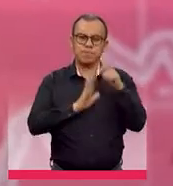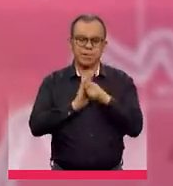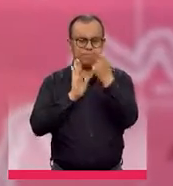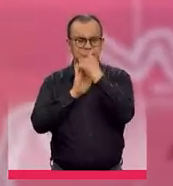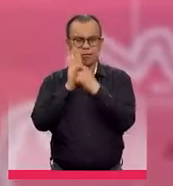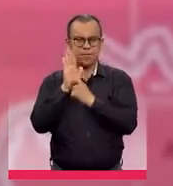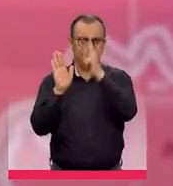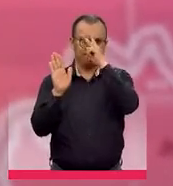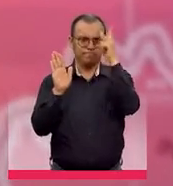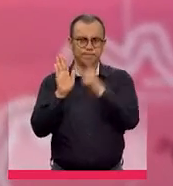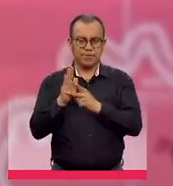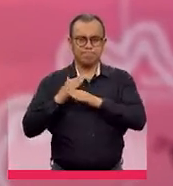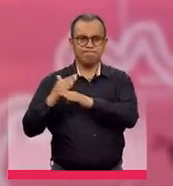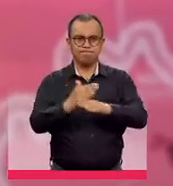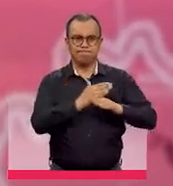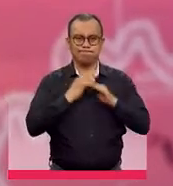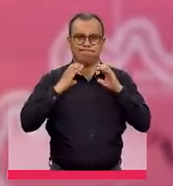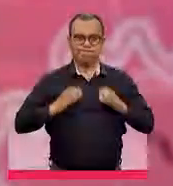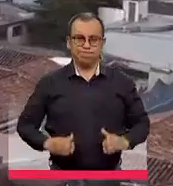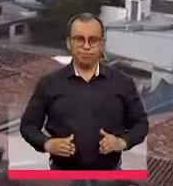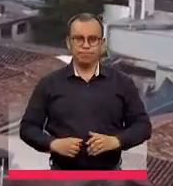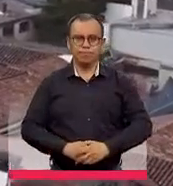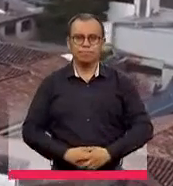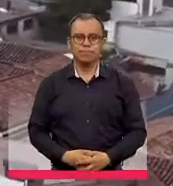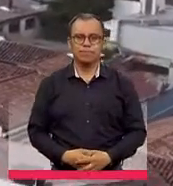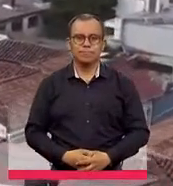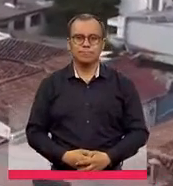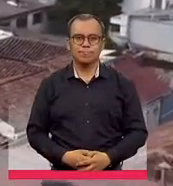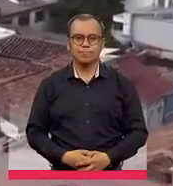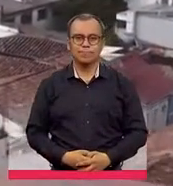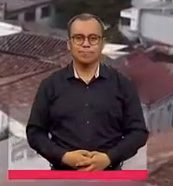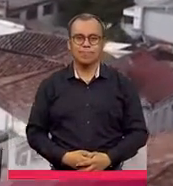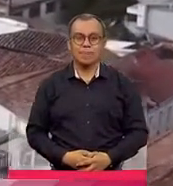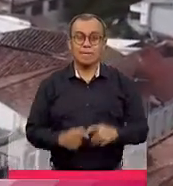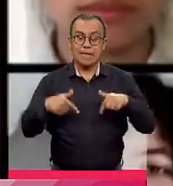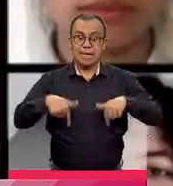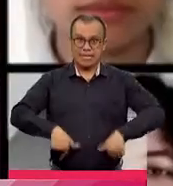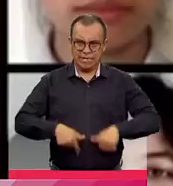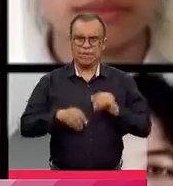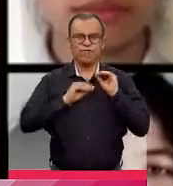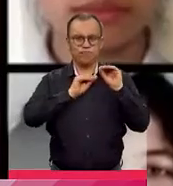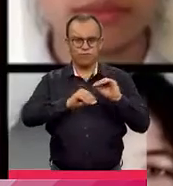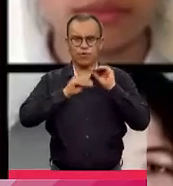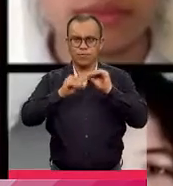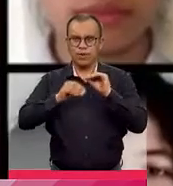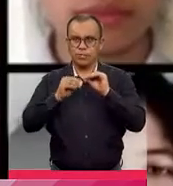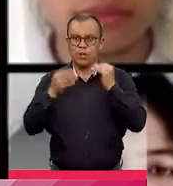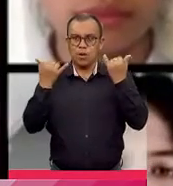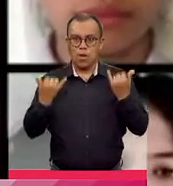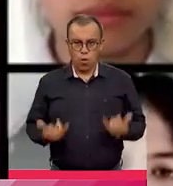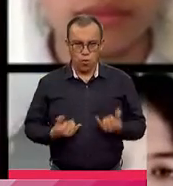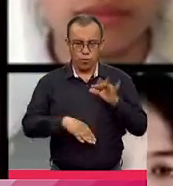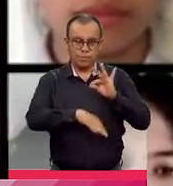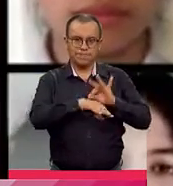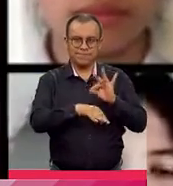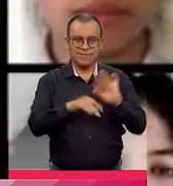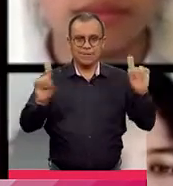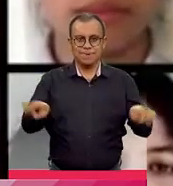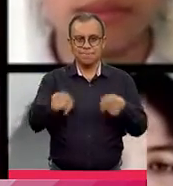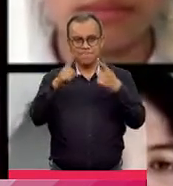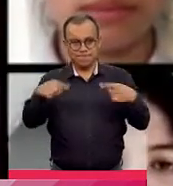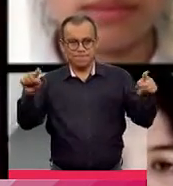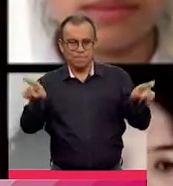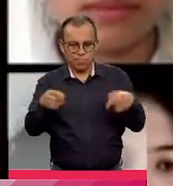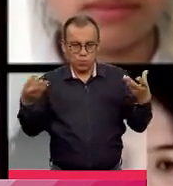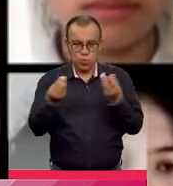estrictas medidas de bioseguridad. La capital tiene una alta fuente de formación cultural como la que brinda la Fundación Batuta, que actualmente